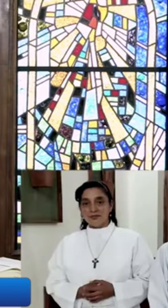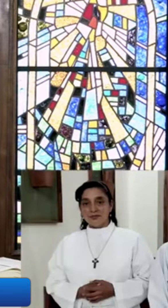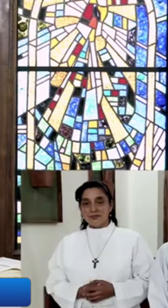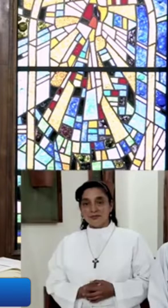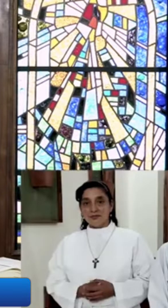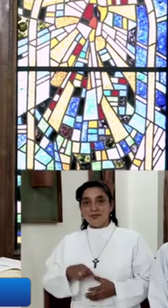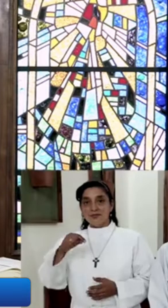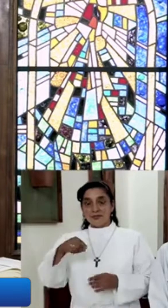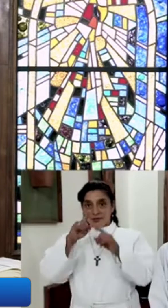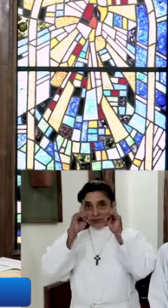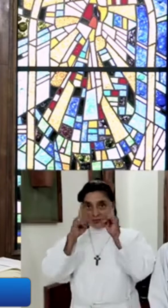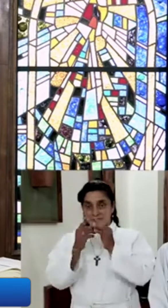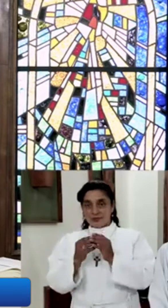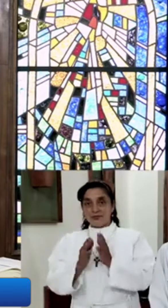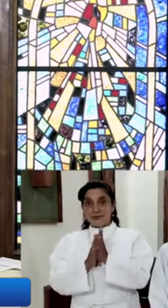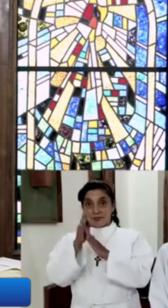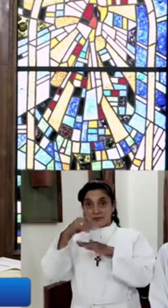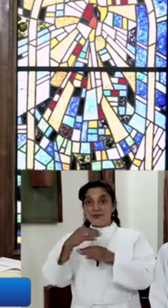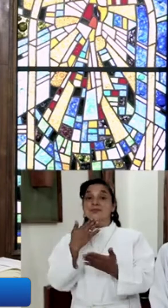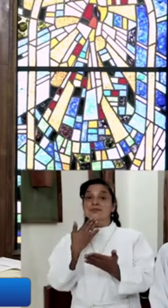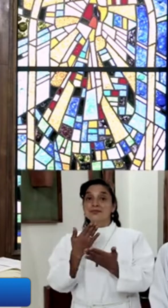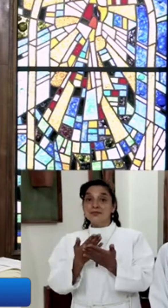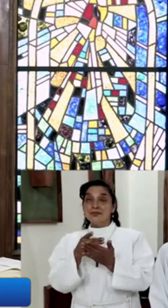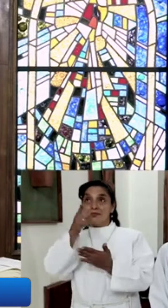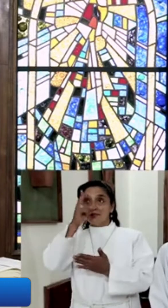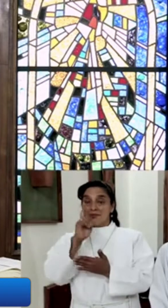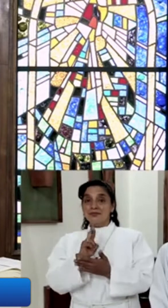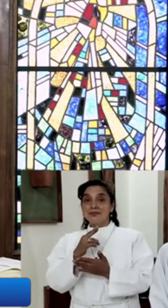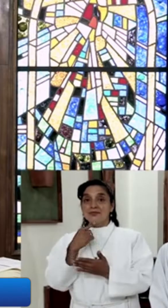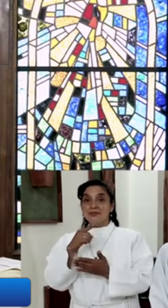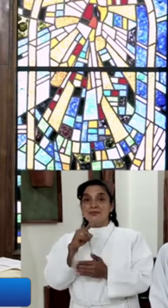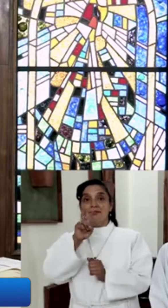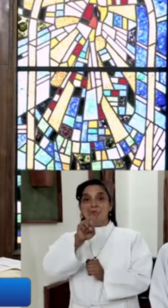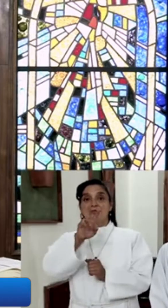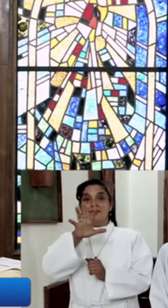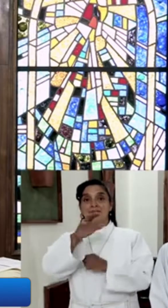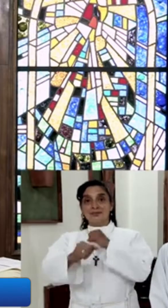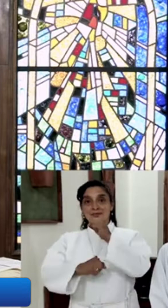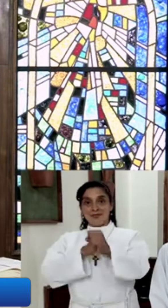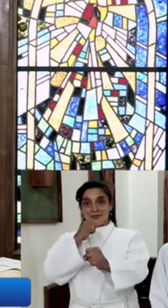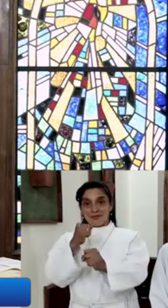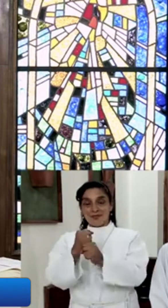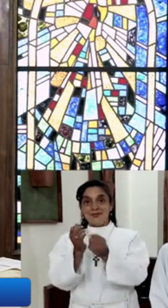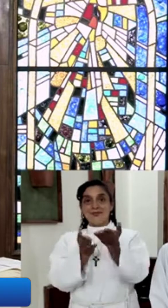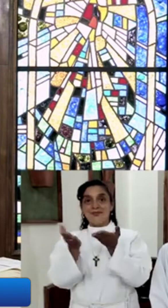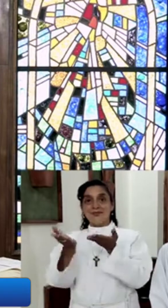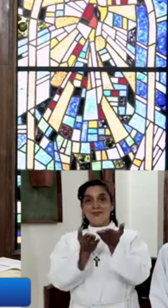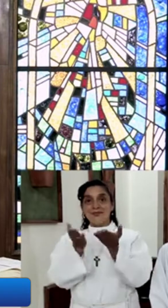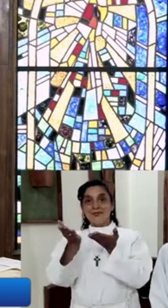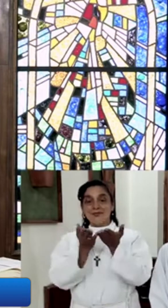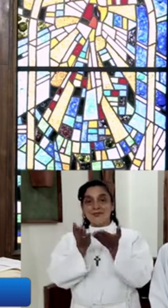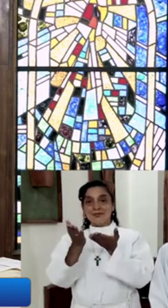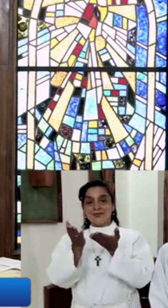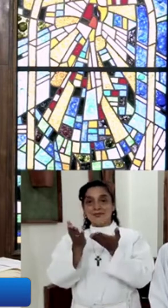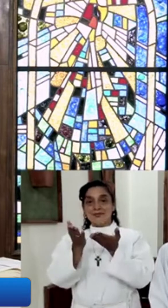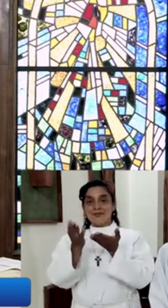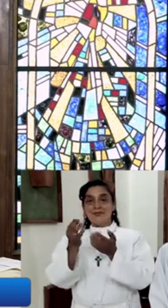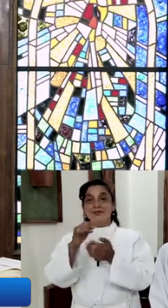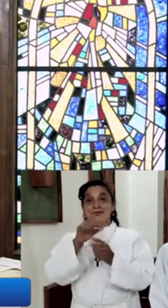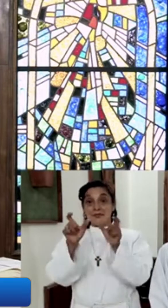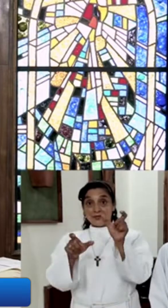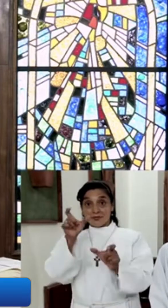Señor. En esta Santa Misa queremos agradecer al Señor por los 25 años de servicio a